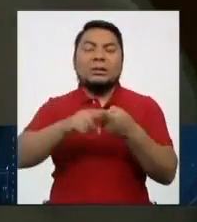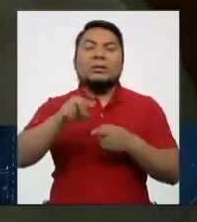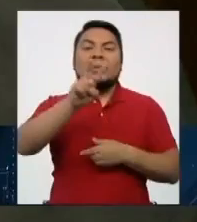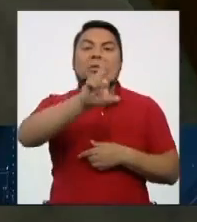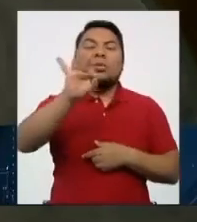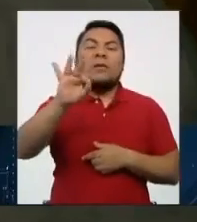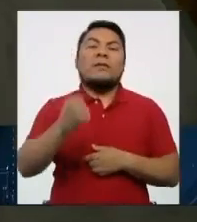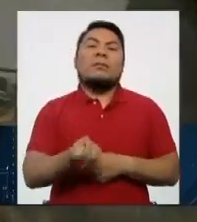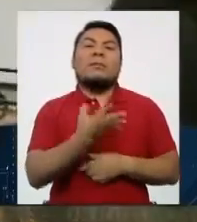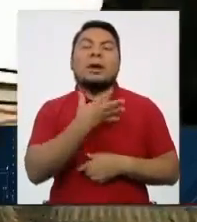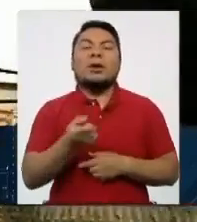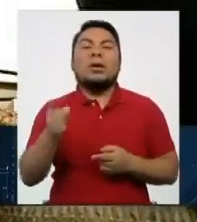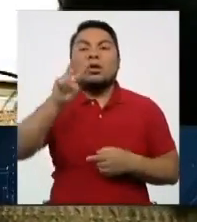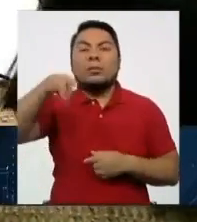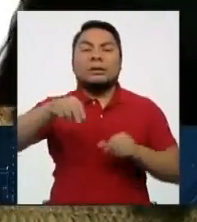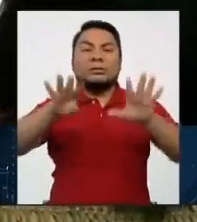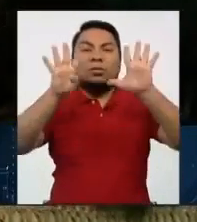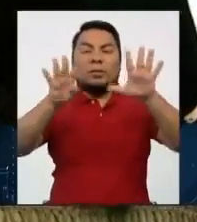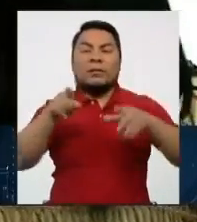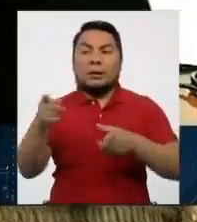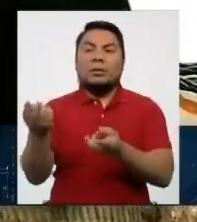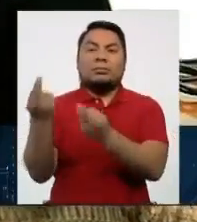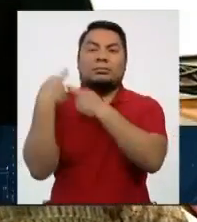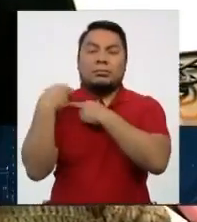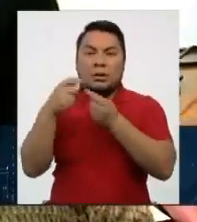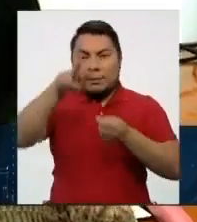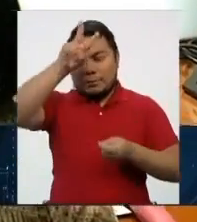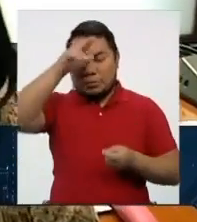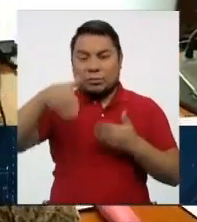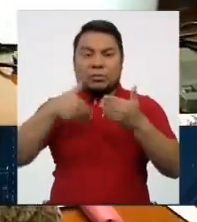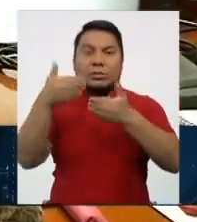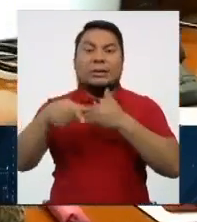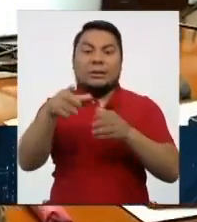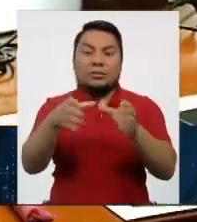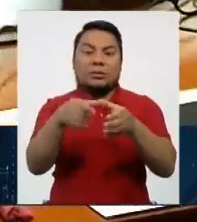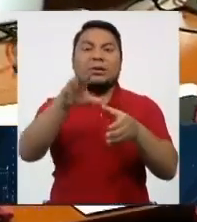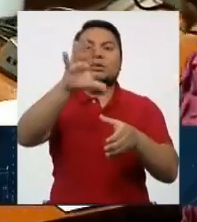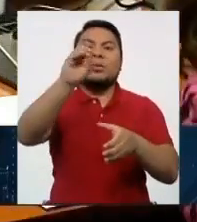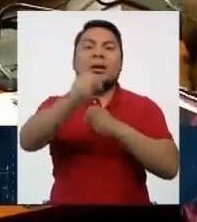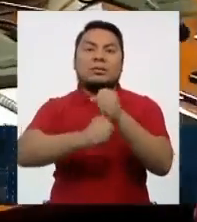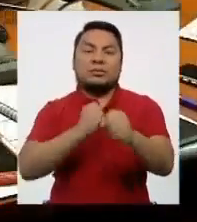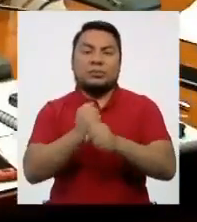29 de mayo del 2019, año en que la institución cumplirá 50 años.